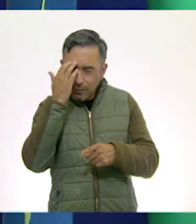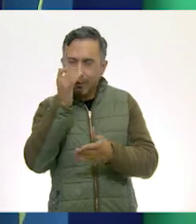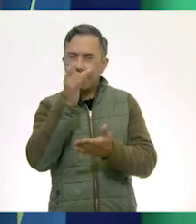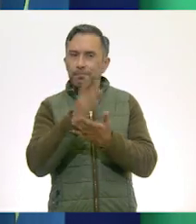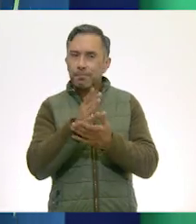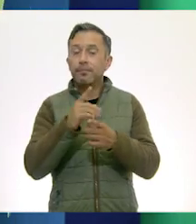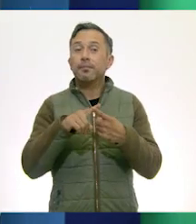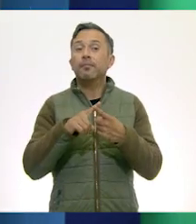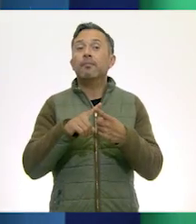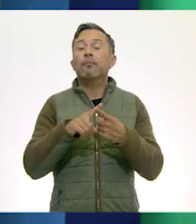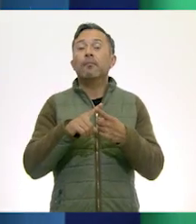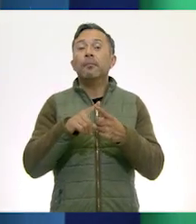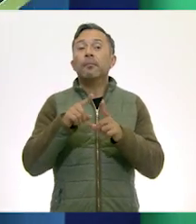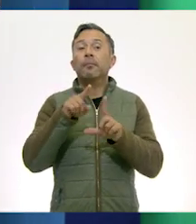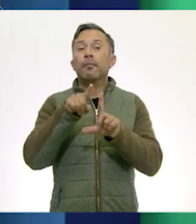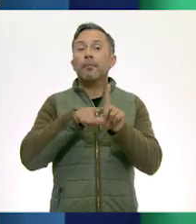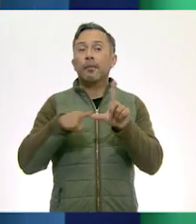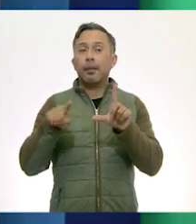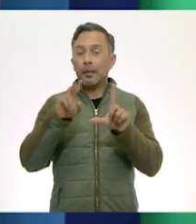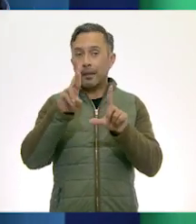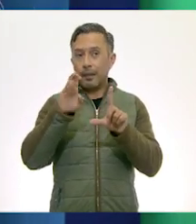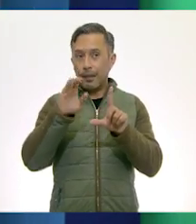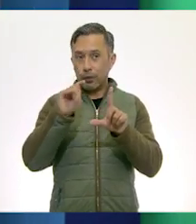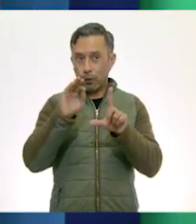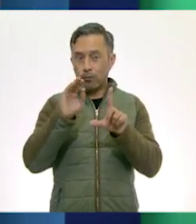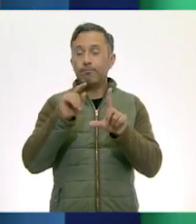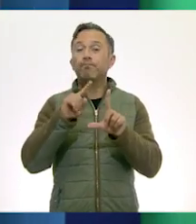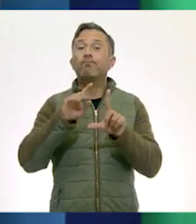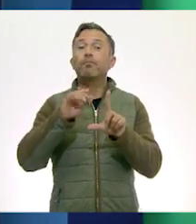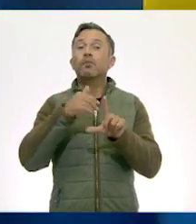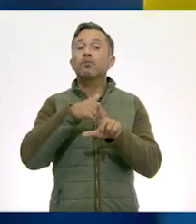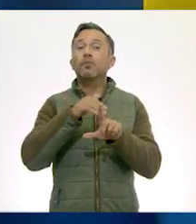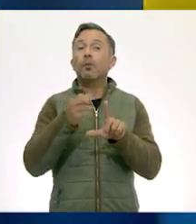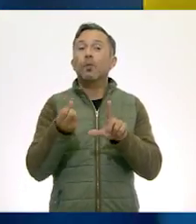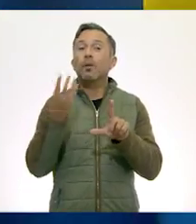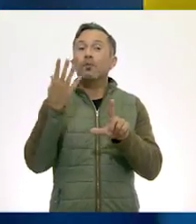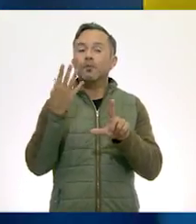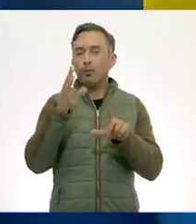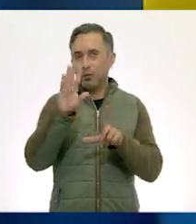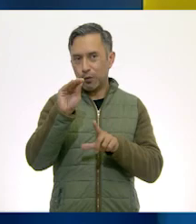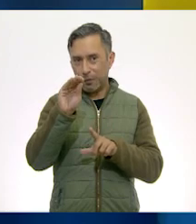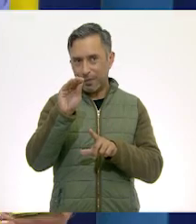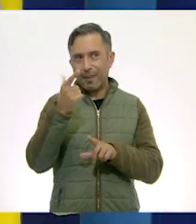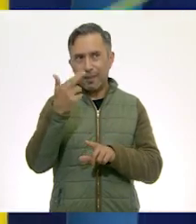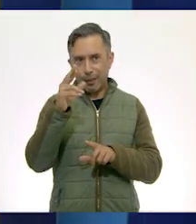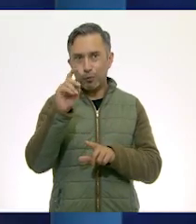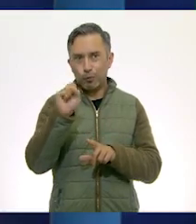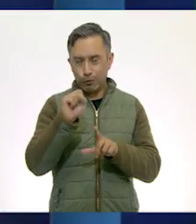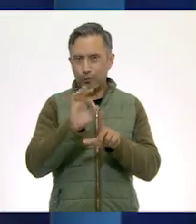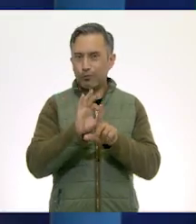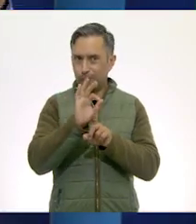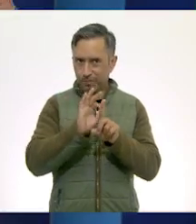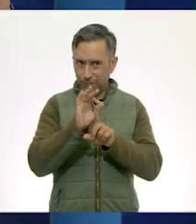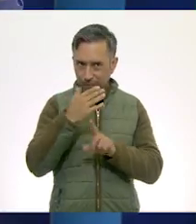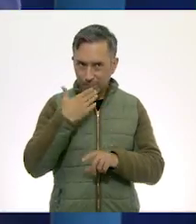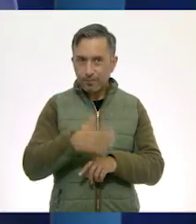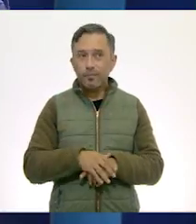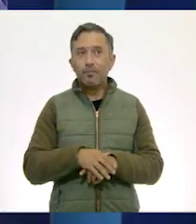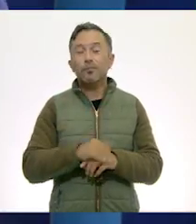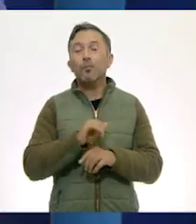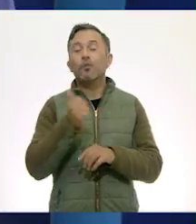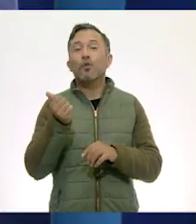Perfecto. ángulos rectos que miden 90 grados. 90 grados.